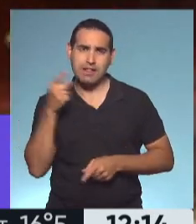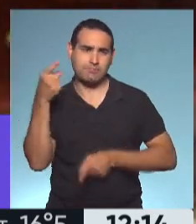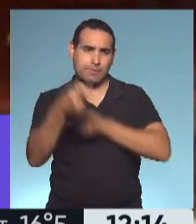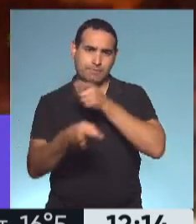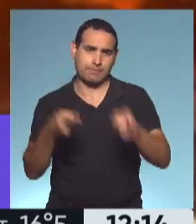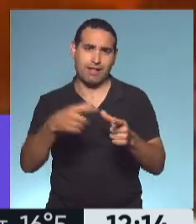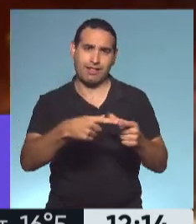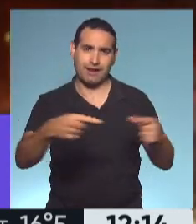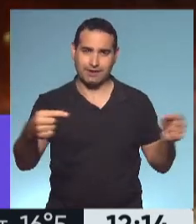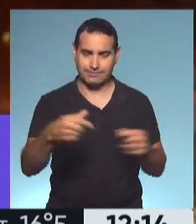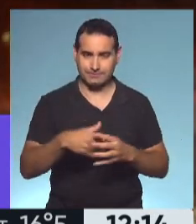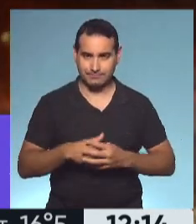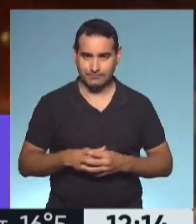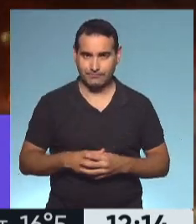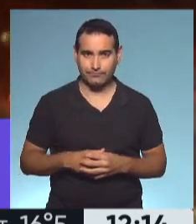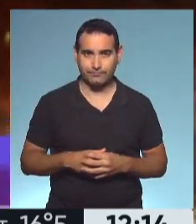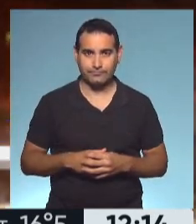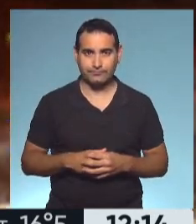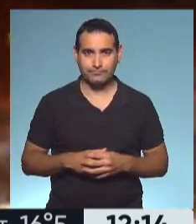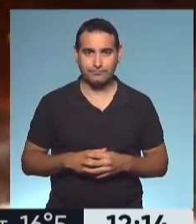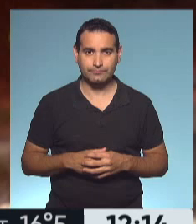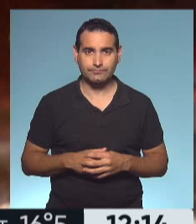Gaza en las últimas horas.